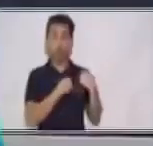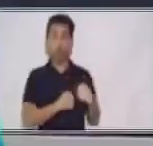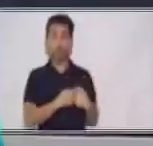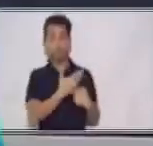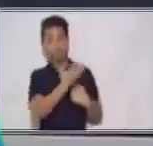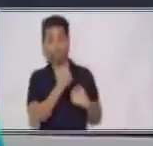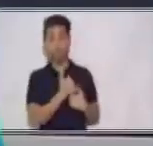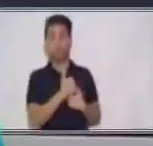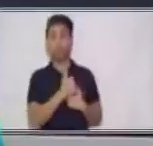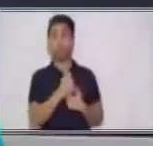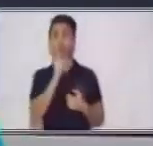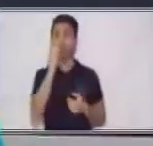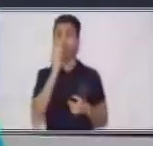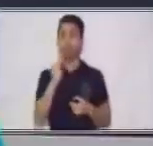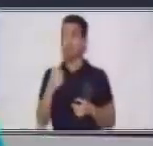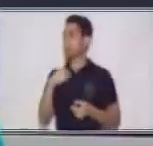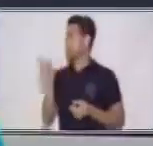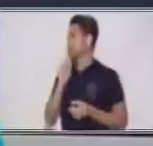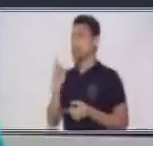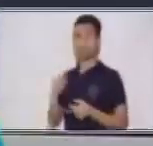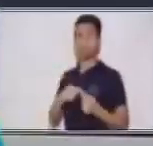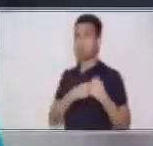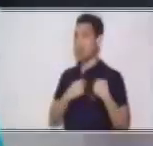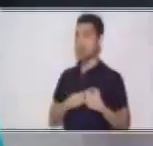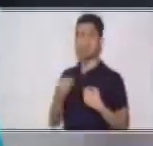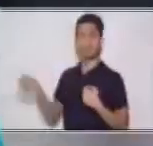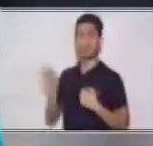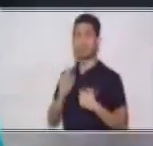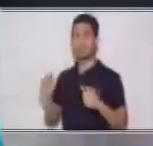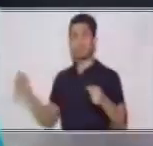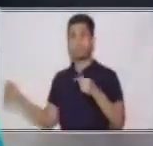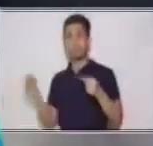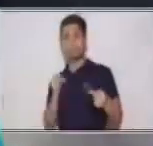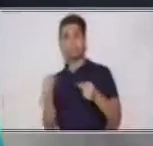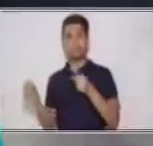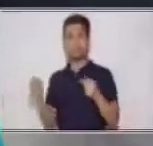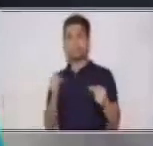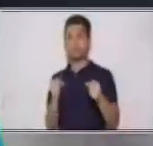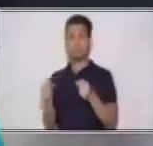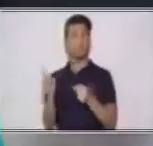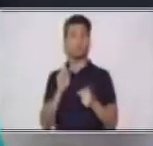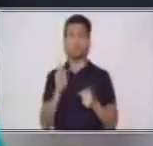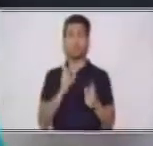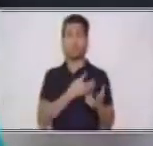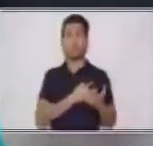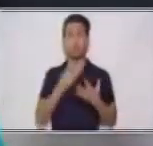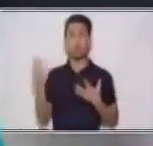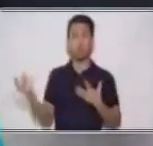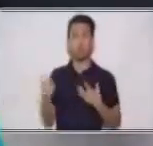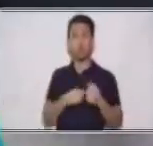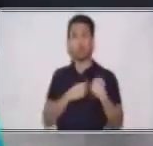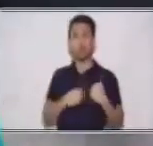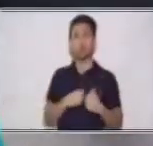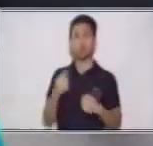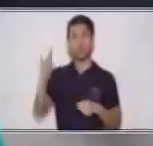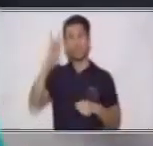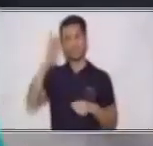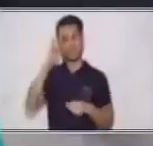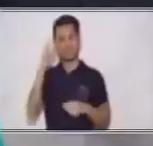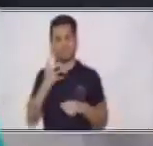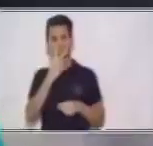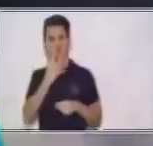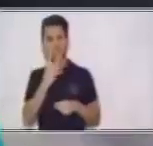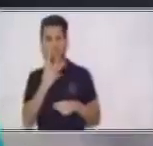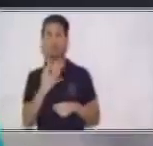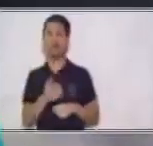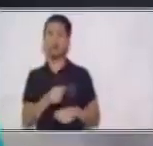alma. Entonces empiezan a tener una lucha, entonces no se lleva el alma de capataz. Entonces el diablo enojado viene y le pega una